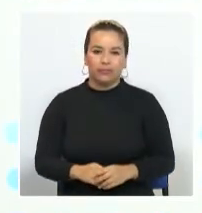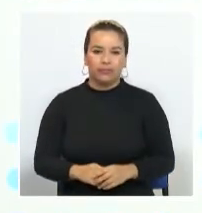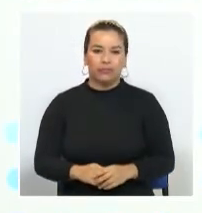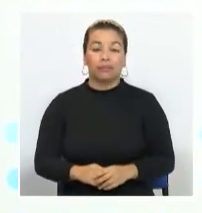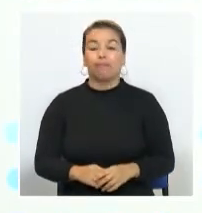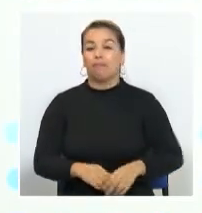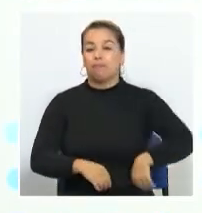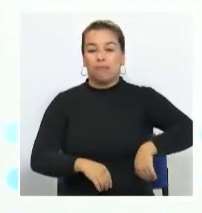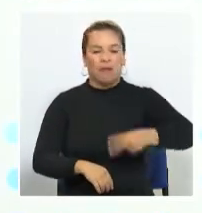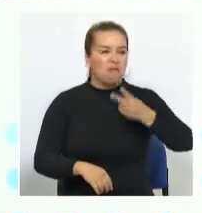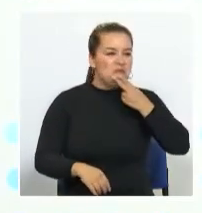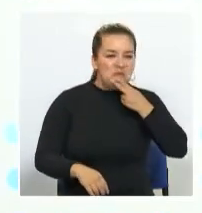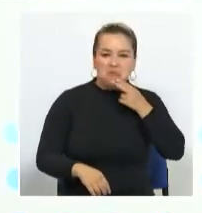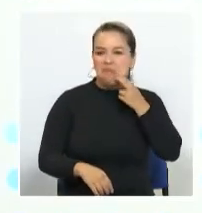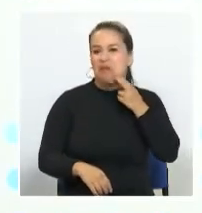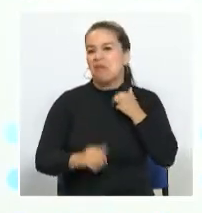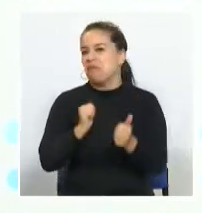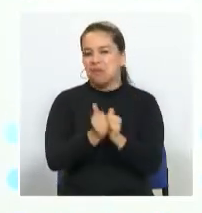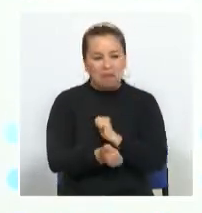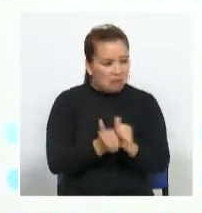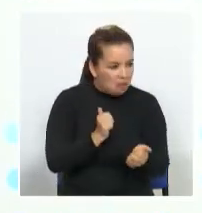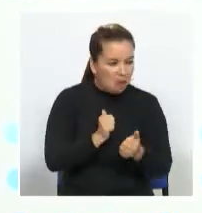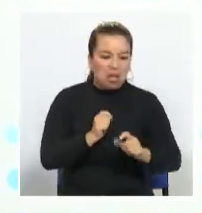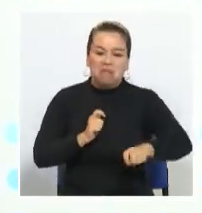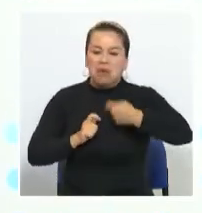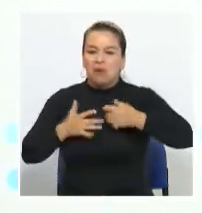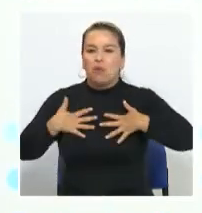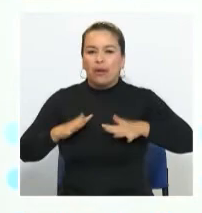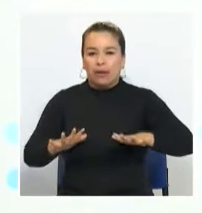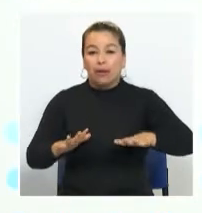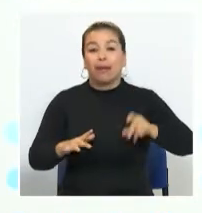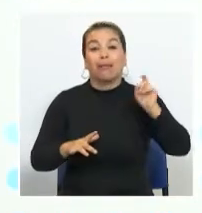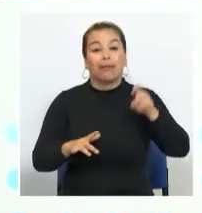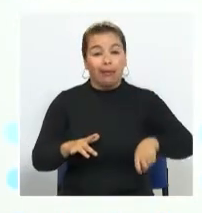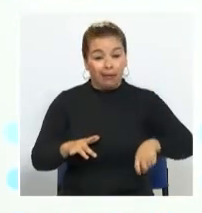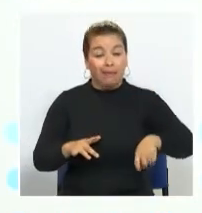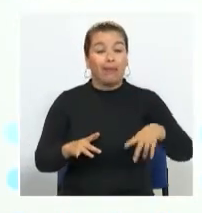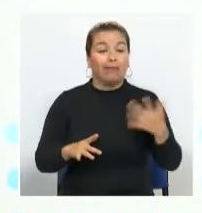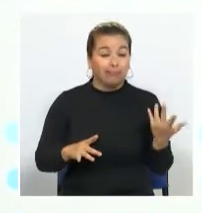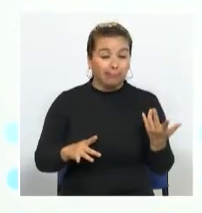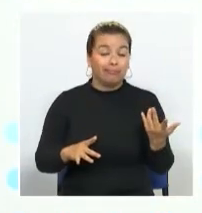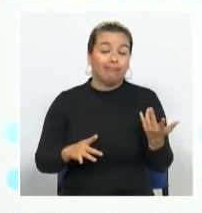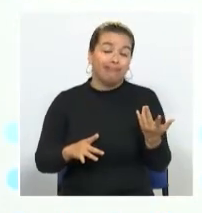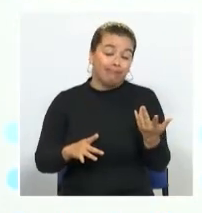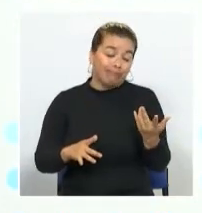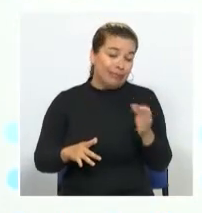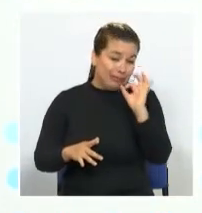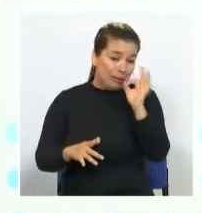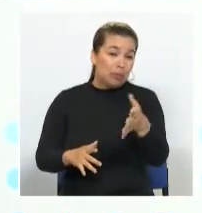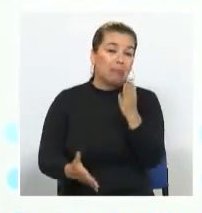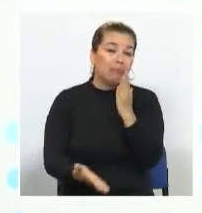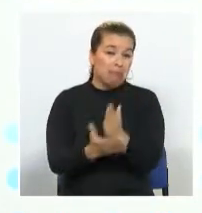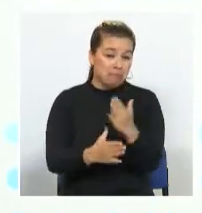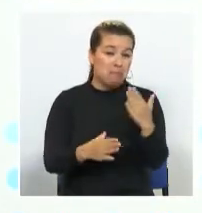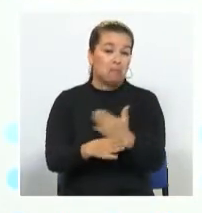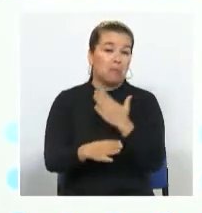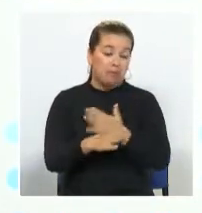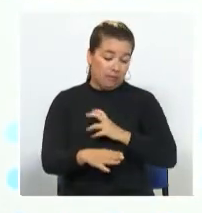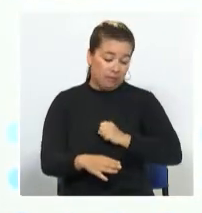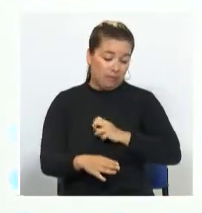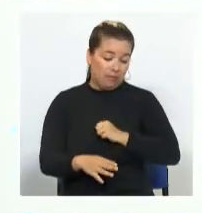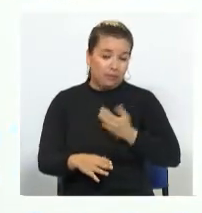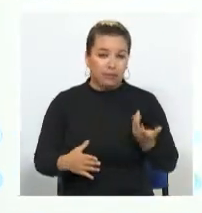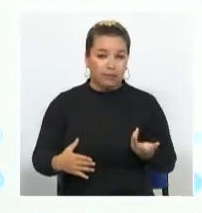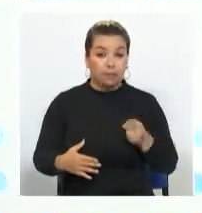riesgo tengamos, mayor es la probabilidad de presentar algún tipo de enfermedad cardiovascular. Entonces la